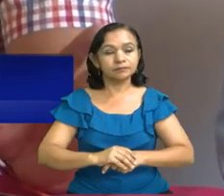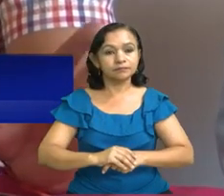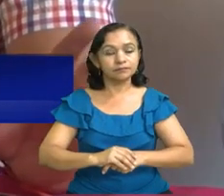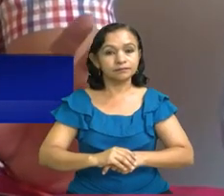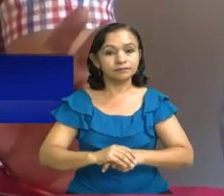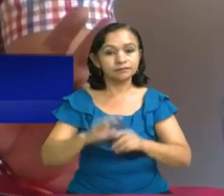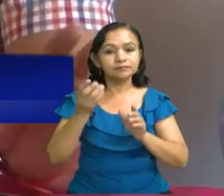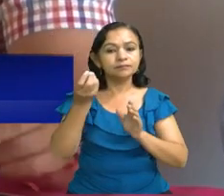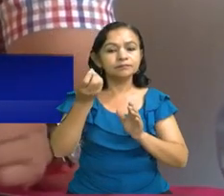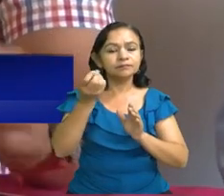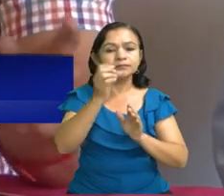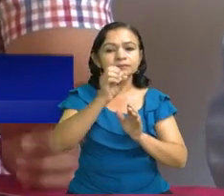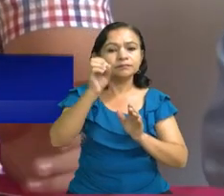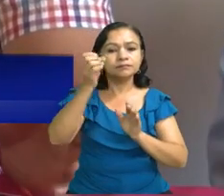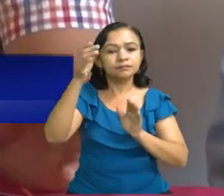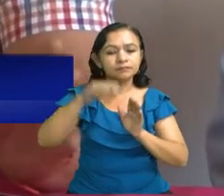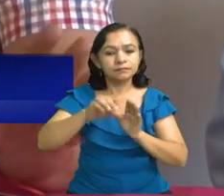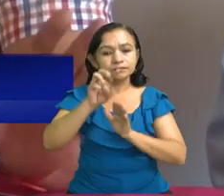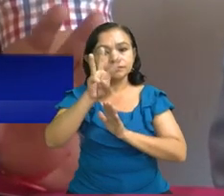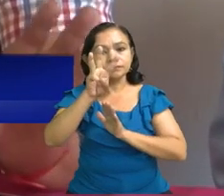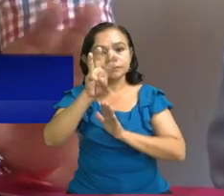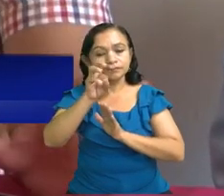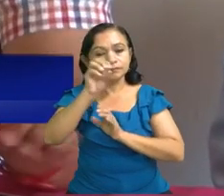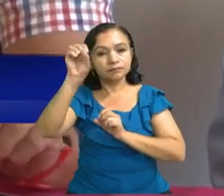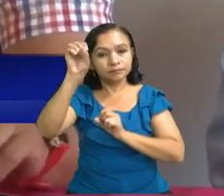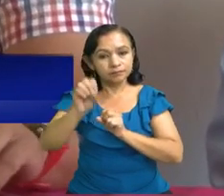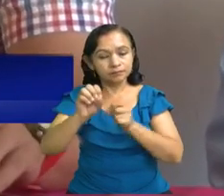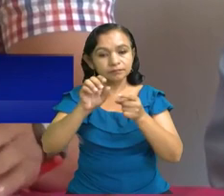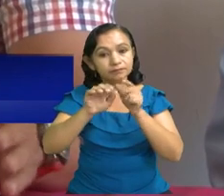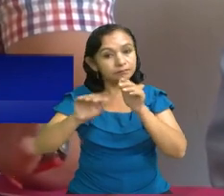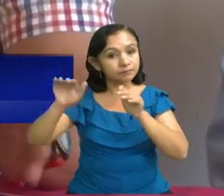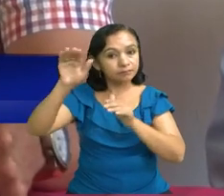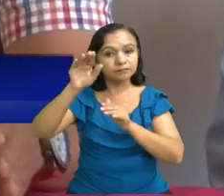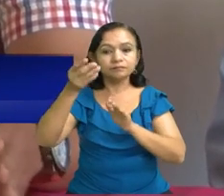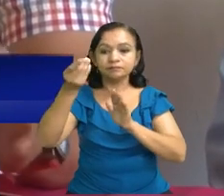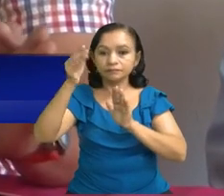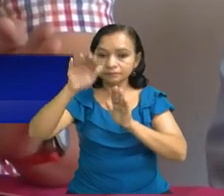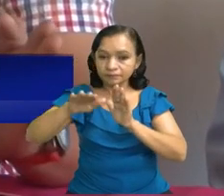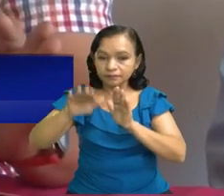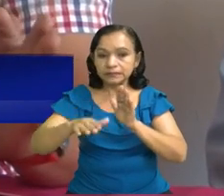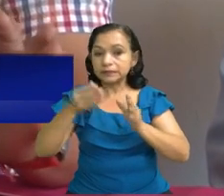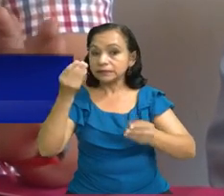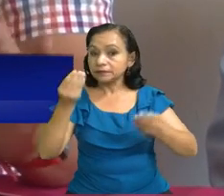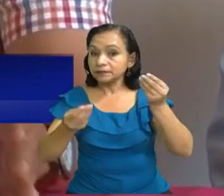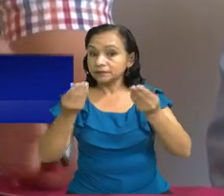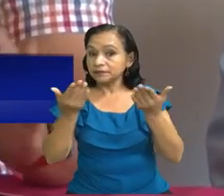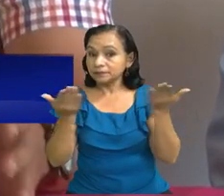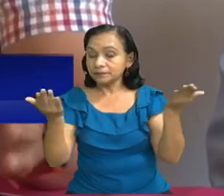El descuento está entre un 30% a más. Eso depende